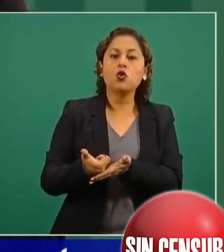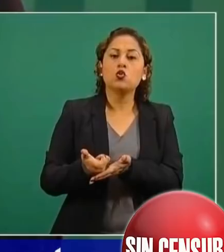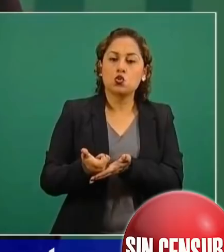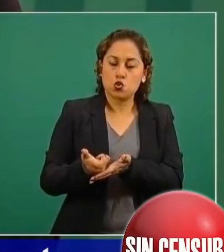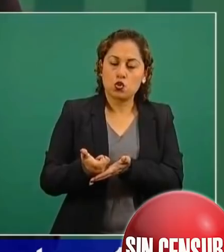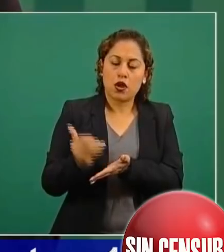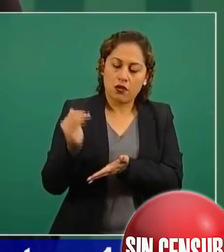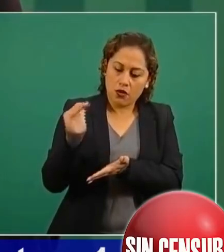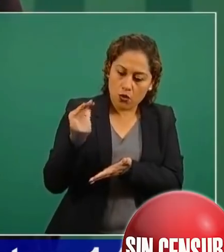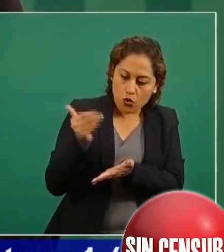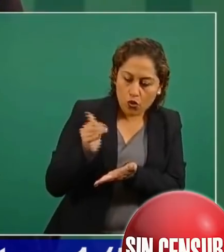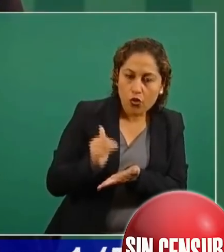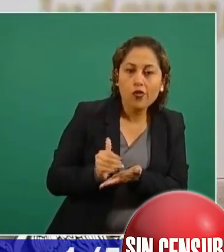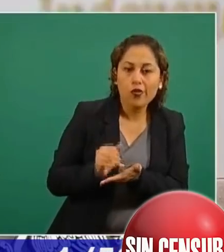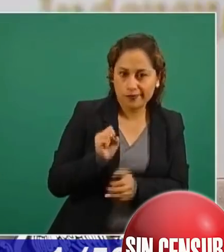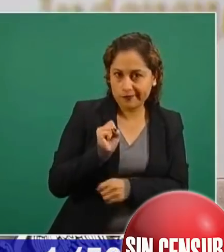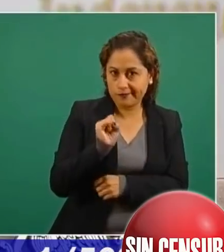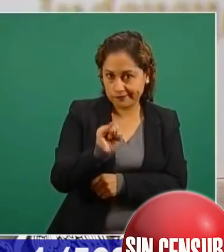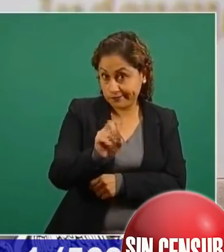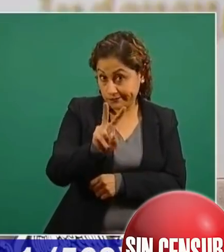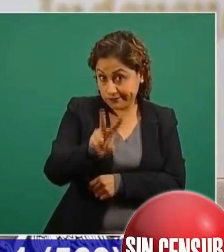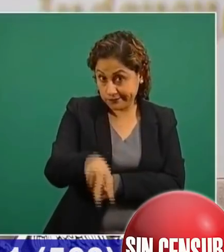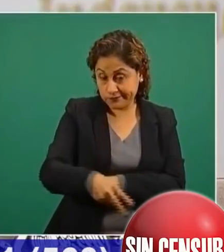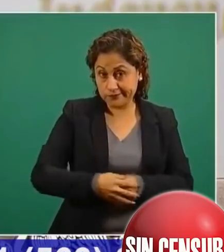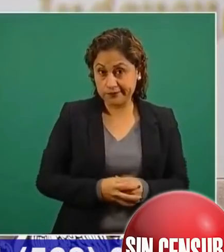Yo les puedo decir que